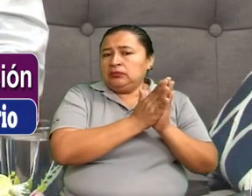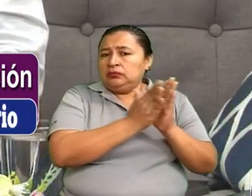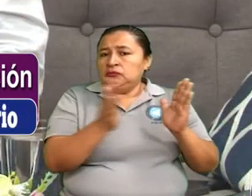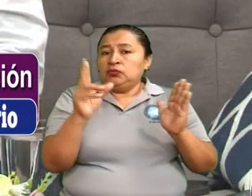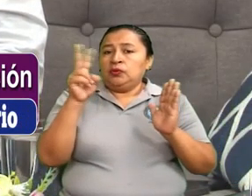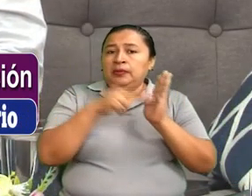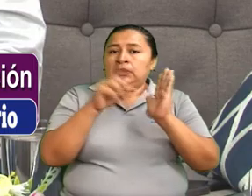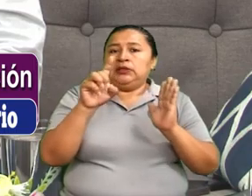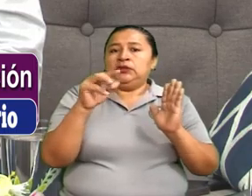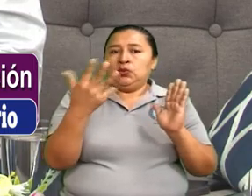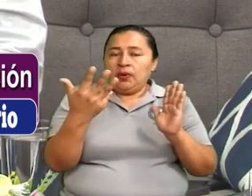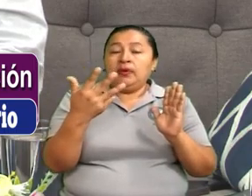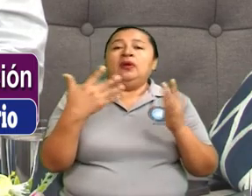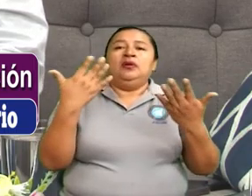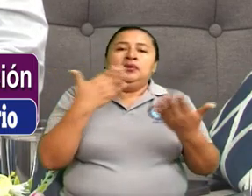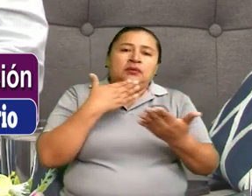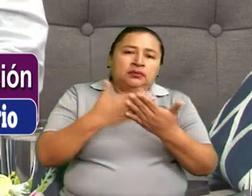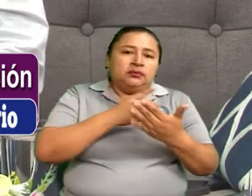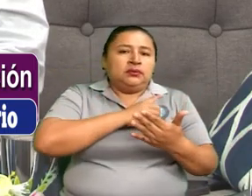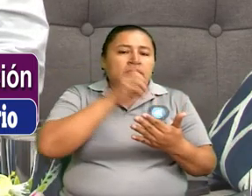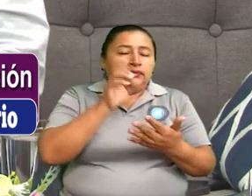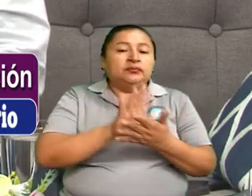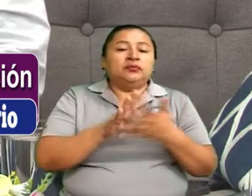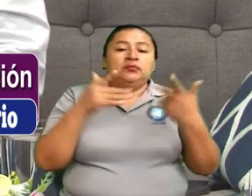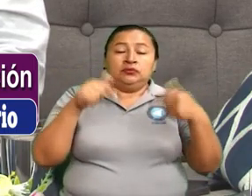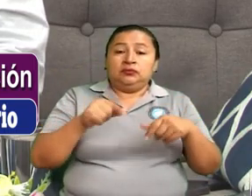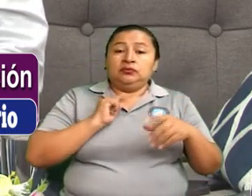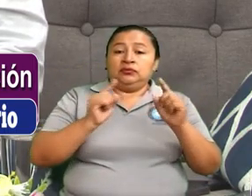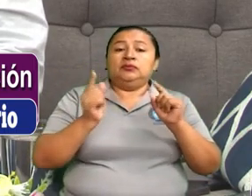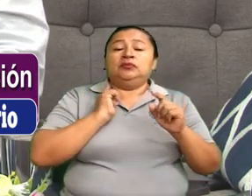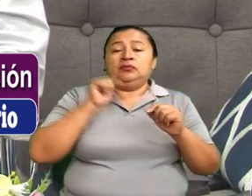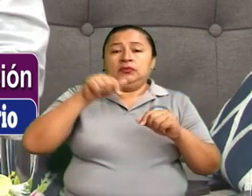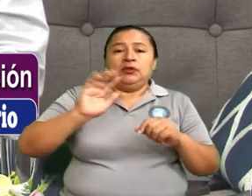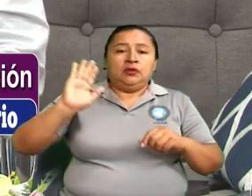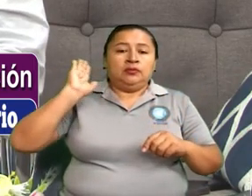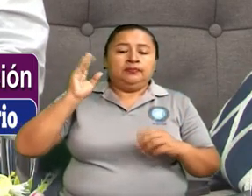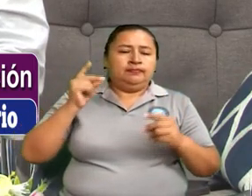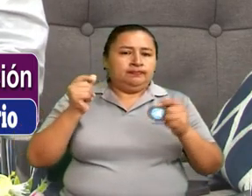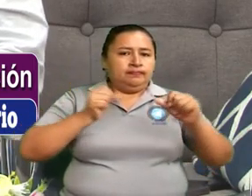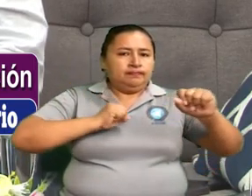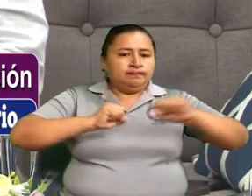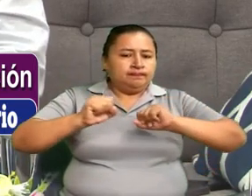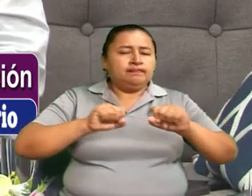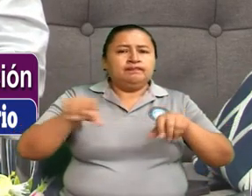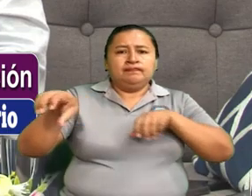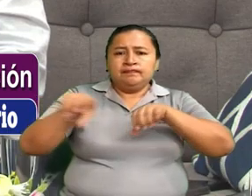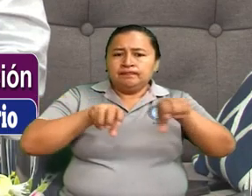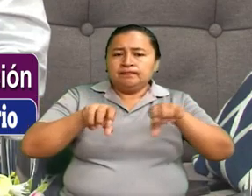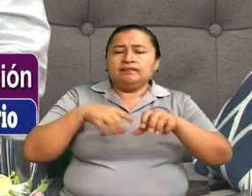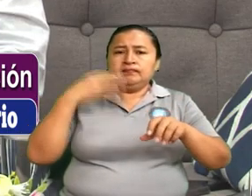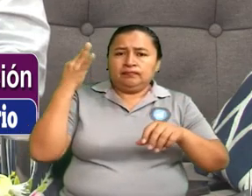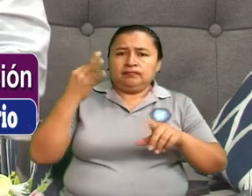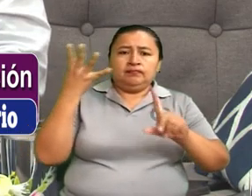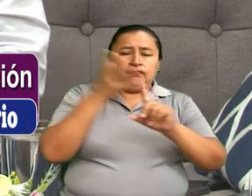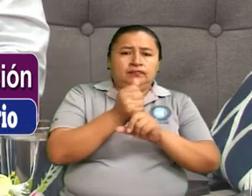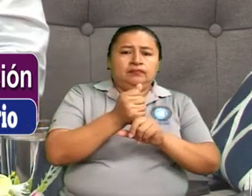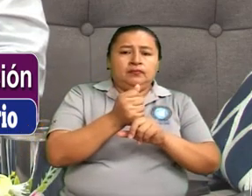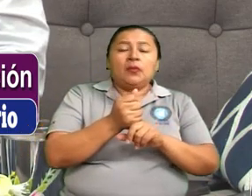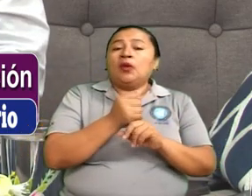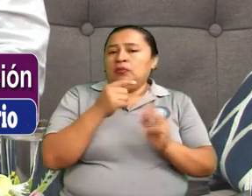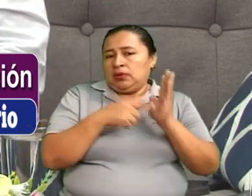2007-2019 ya, bendito sí. Dios, nos encontramos ese compromiso en acciones, en okay. acciones y en hechos concretos. Por ejemplo, la